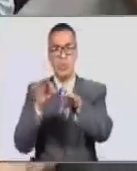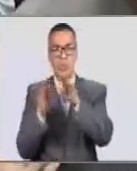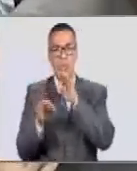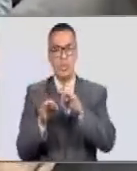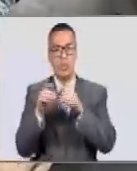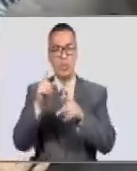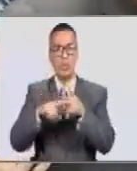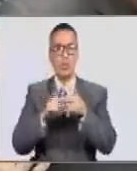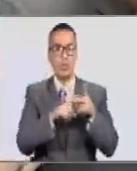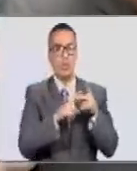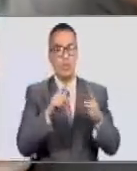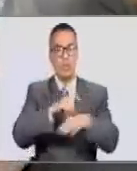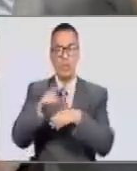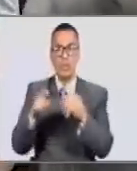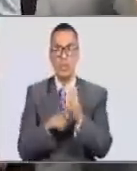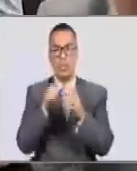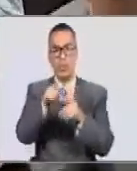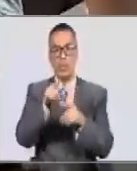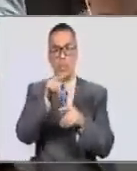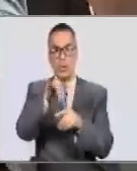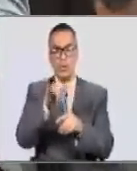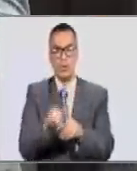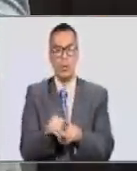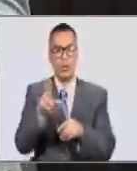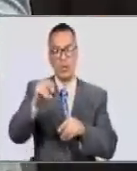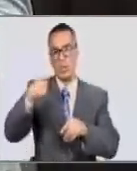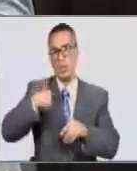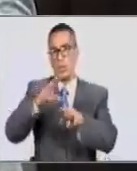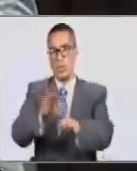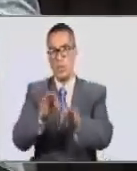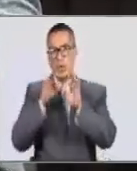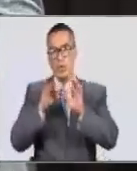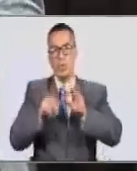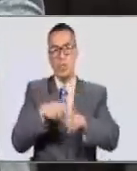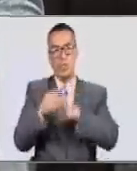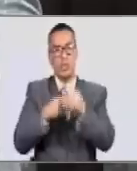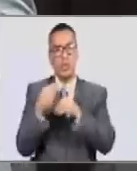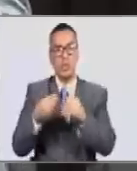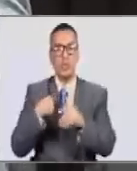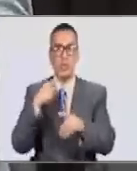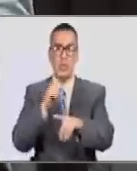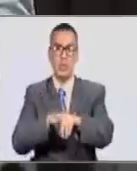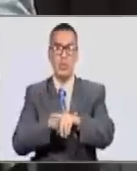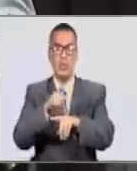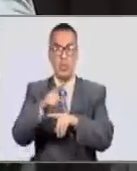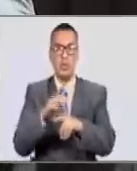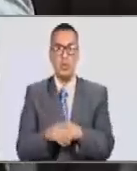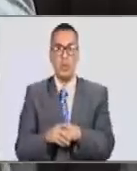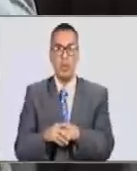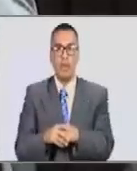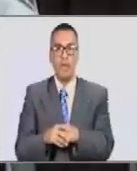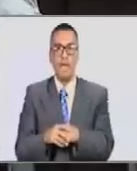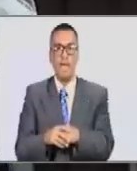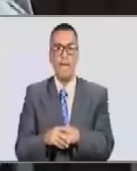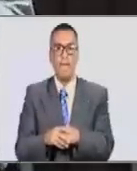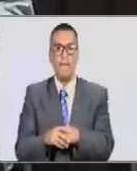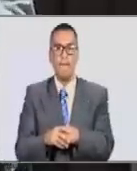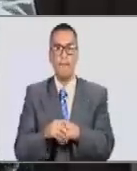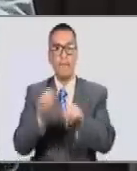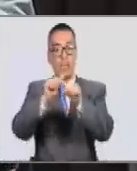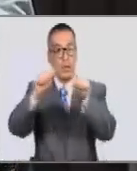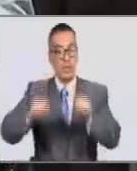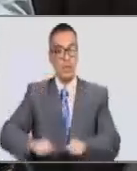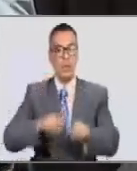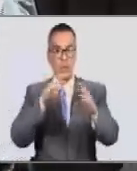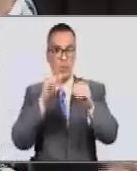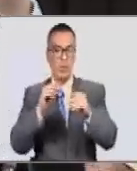intereses difusos y los intereses generales. En ese principio, quien no tenga interés puede hacerlo porque lo afecta, porque forma parte. Y además, en un sistema